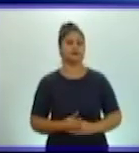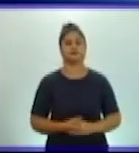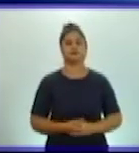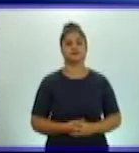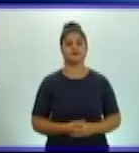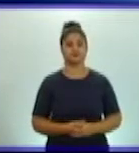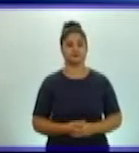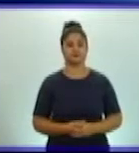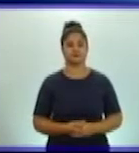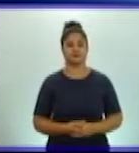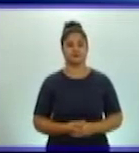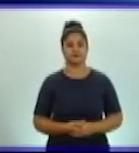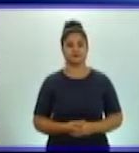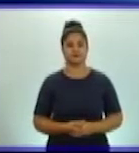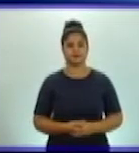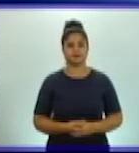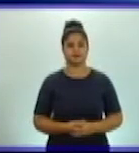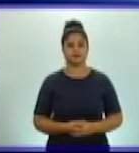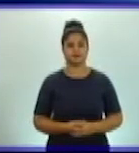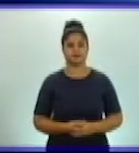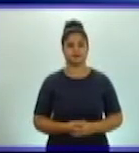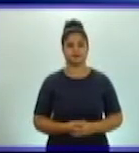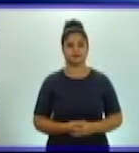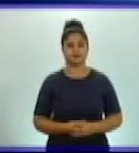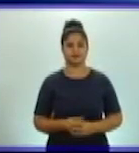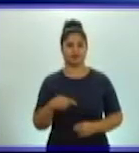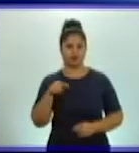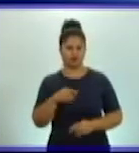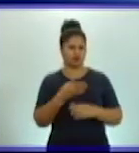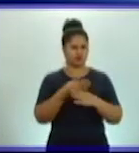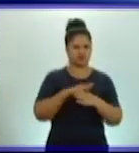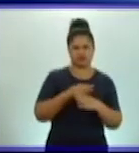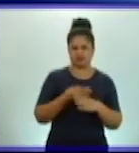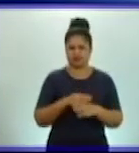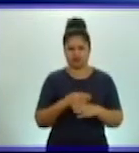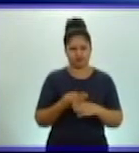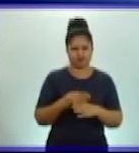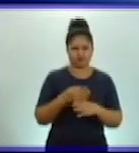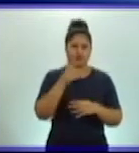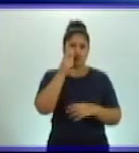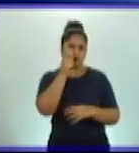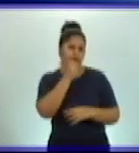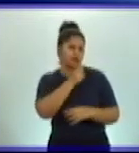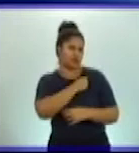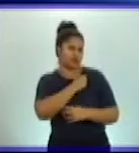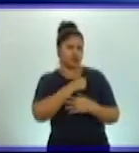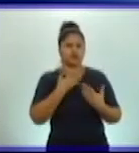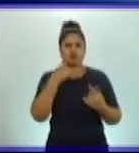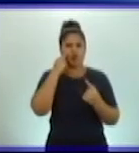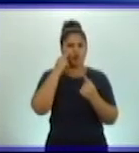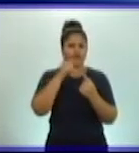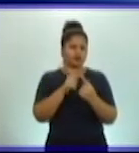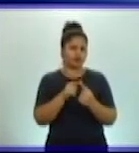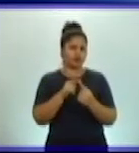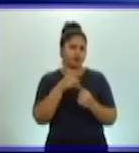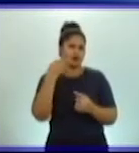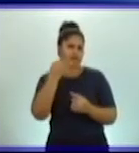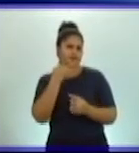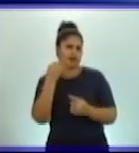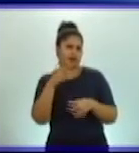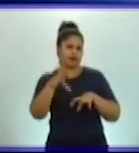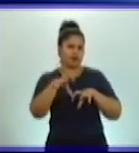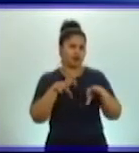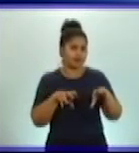esto lo dirán porque sencillamente él quiere hablar de los animales porque tiene una vocación por ellos específica. Esto es una